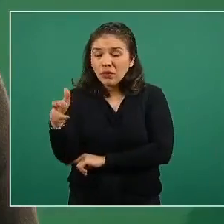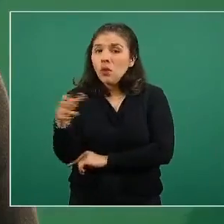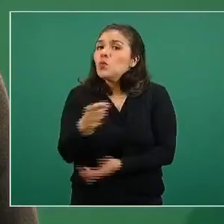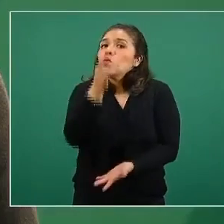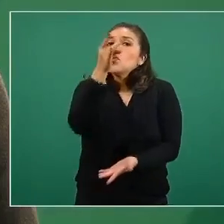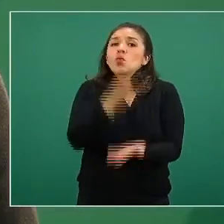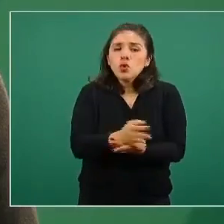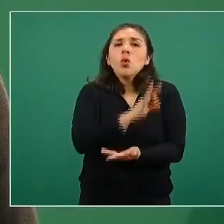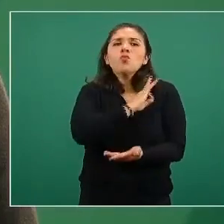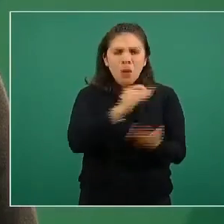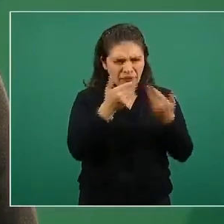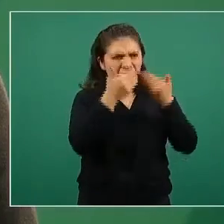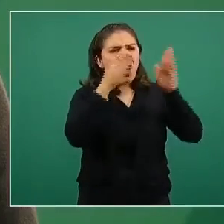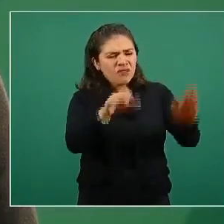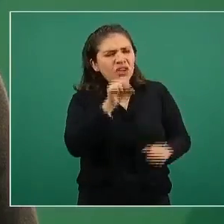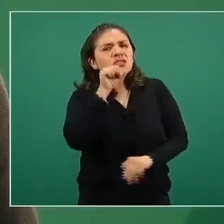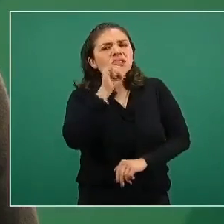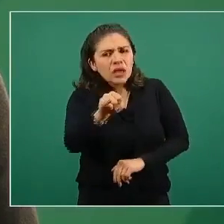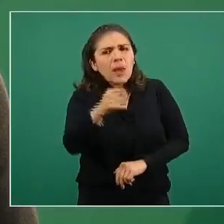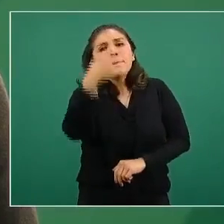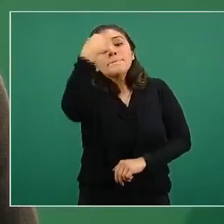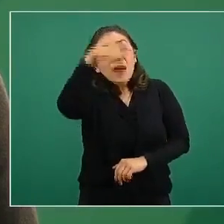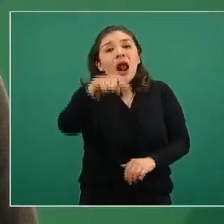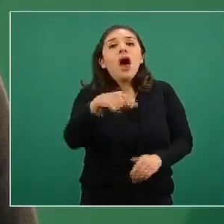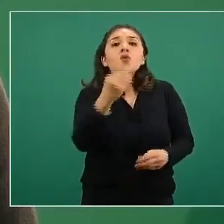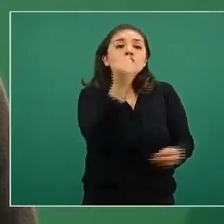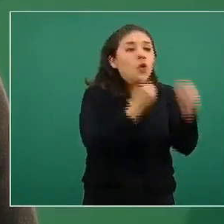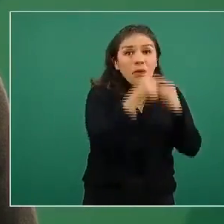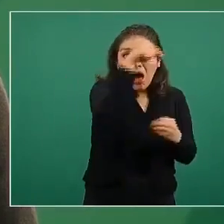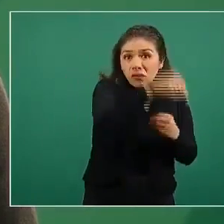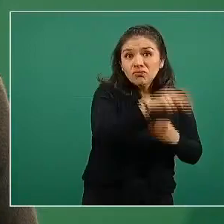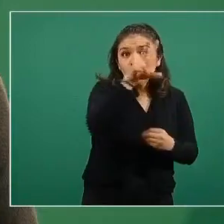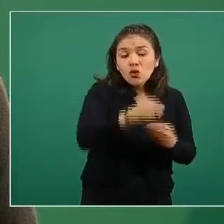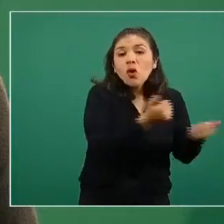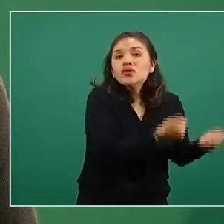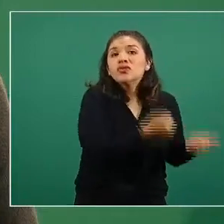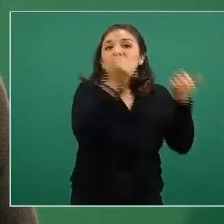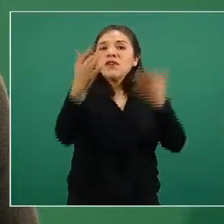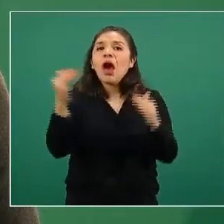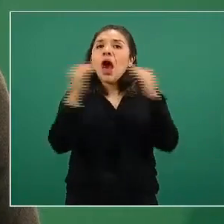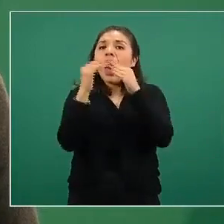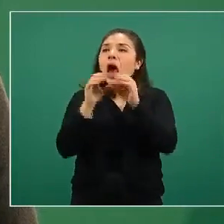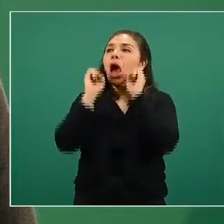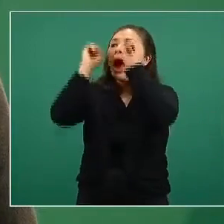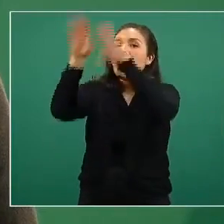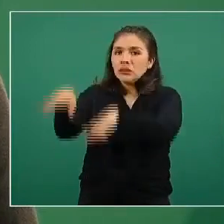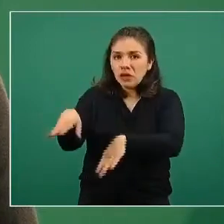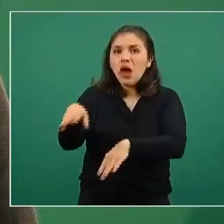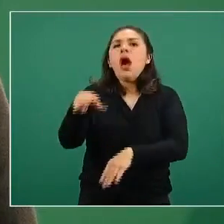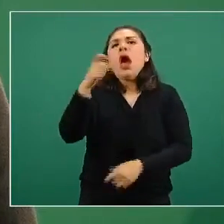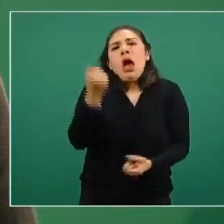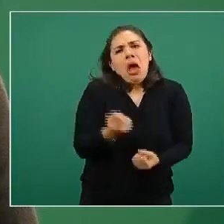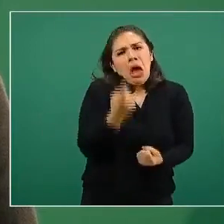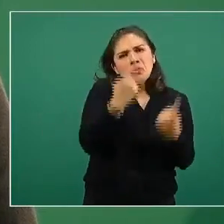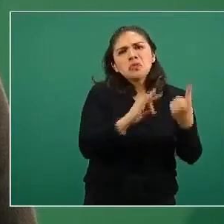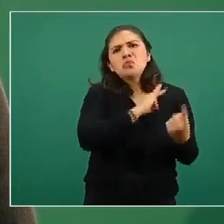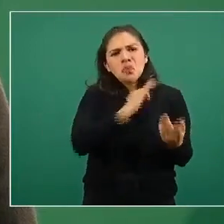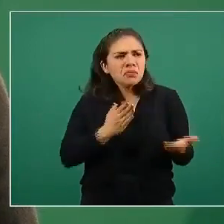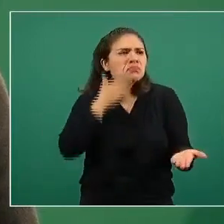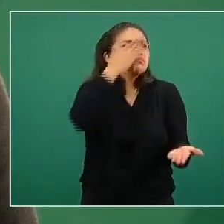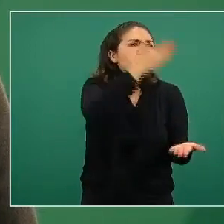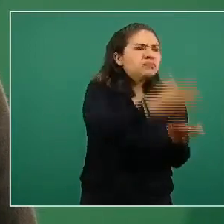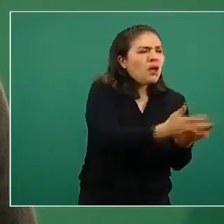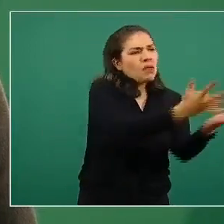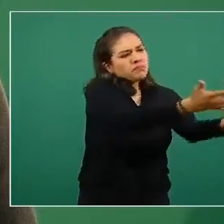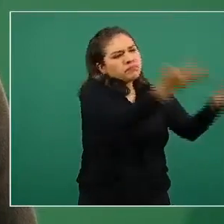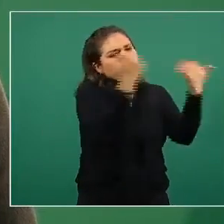solamente estos puedan ofrecer sus servicios para llevar o a domicilio. algunos lo pueden hacer o lo hacen de manera directa, otros